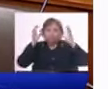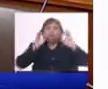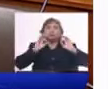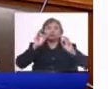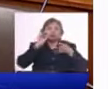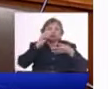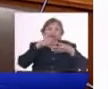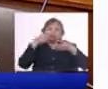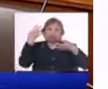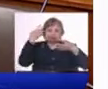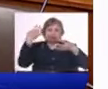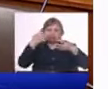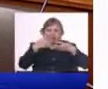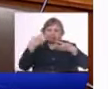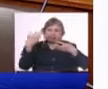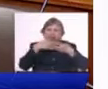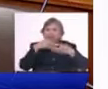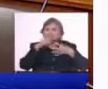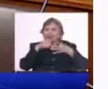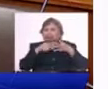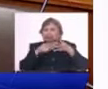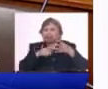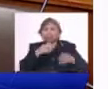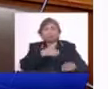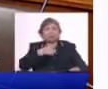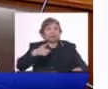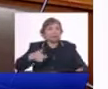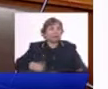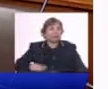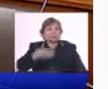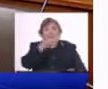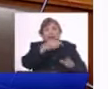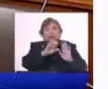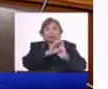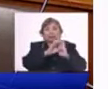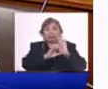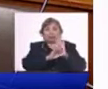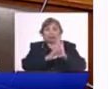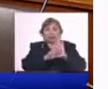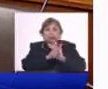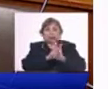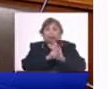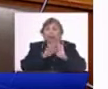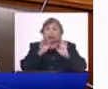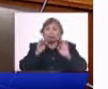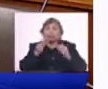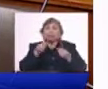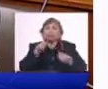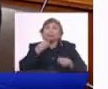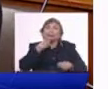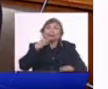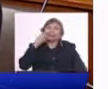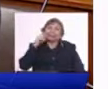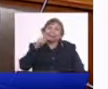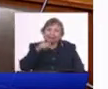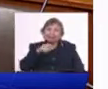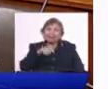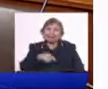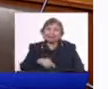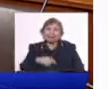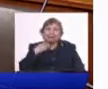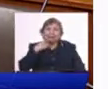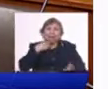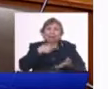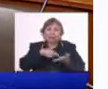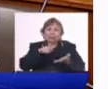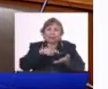puntos concordantes por lo emitido por el presidente de Constitución al respecto, porque este